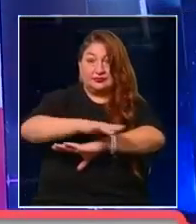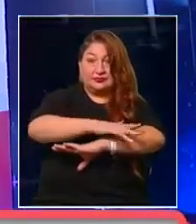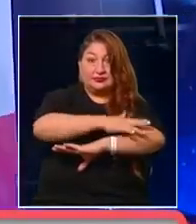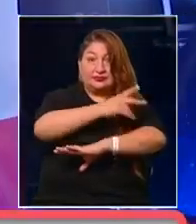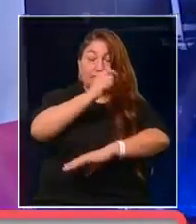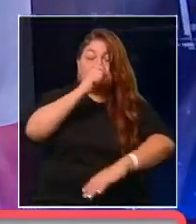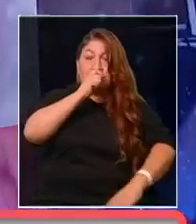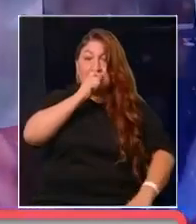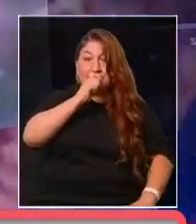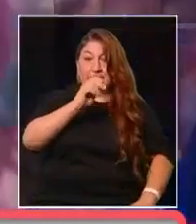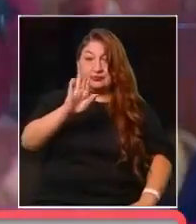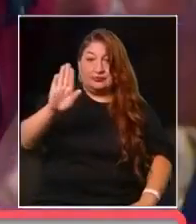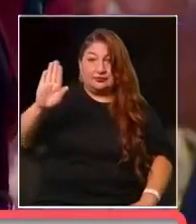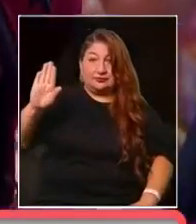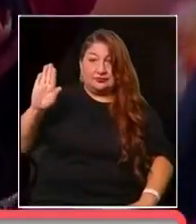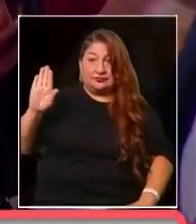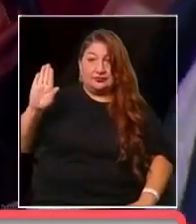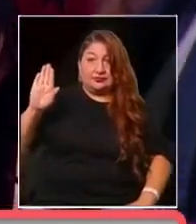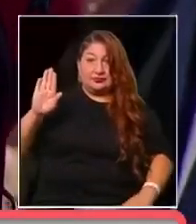año